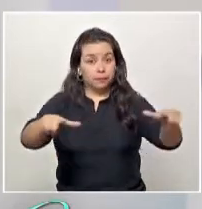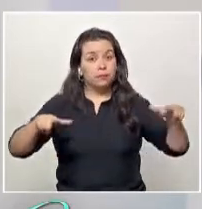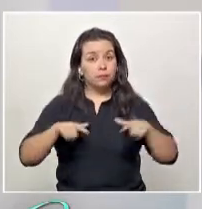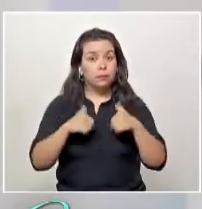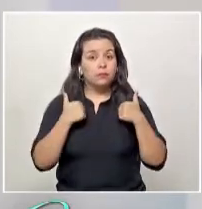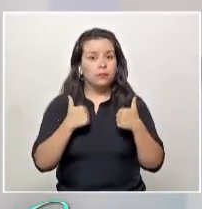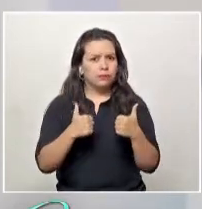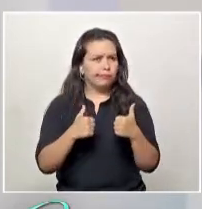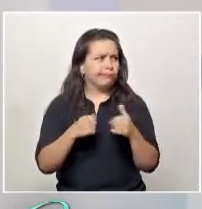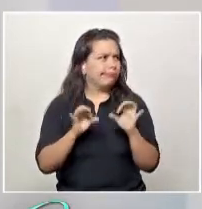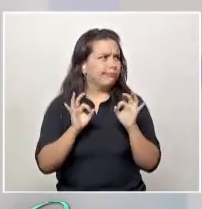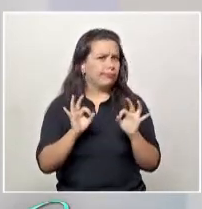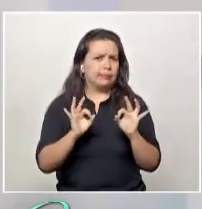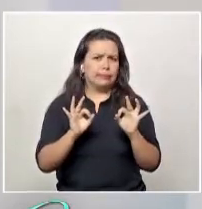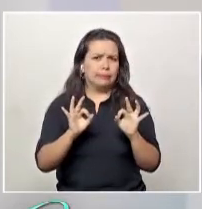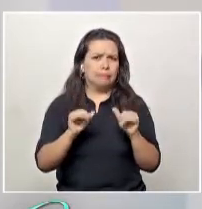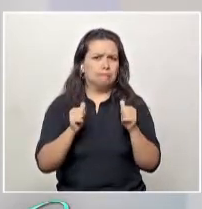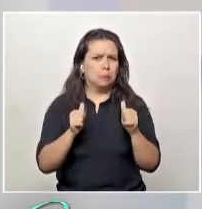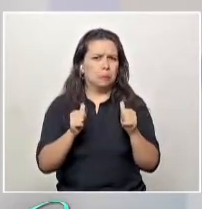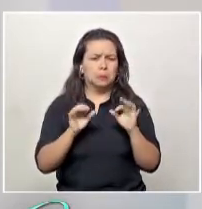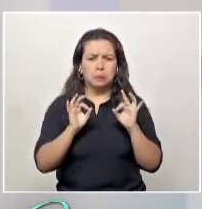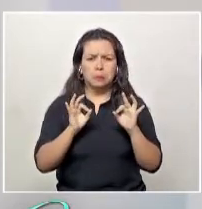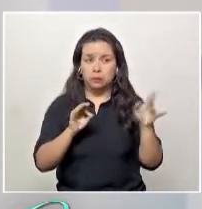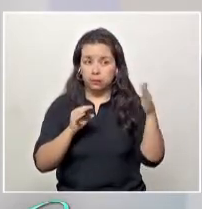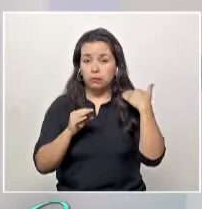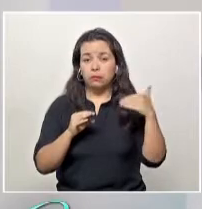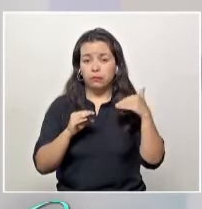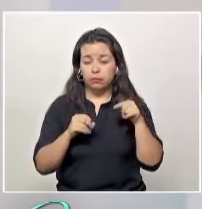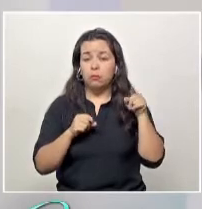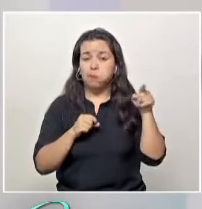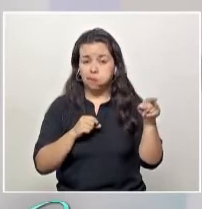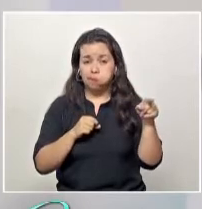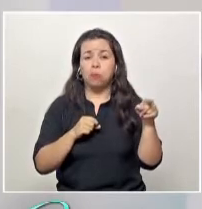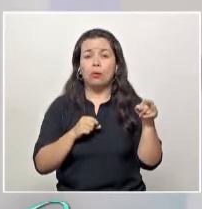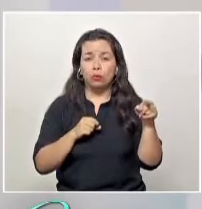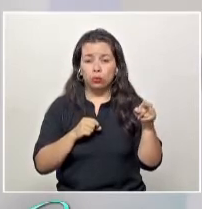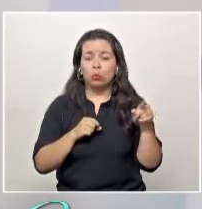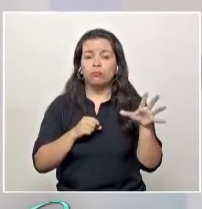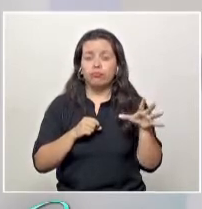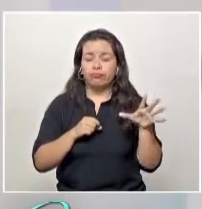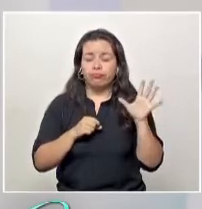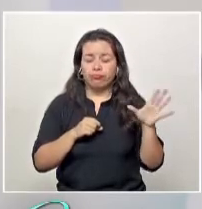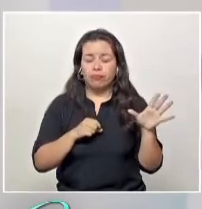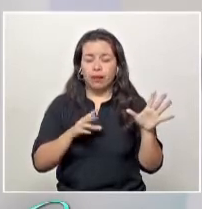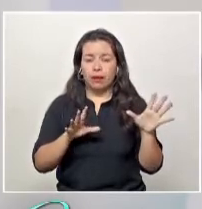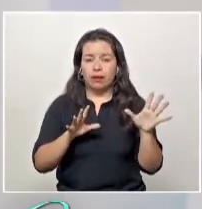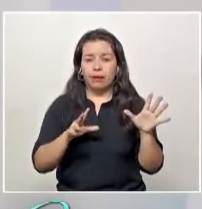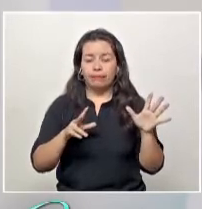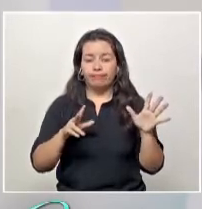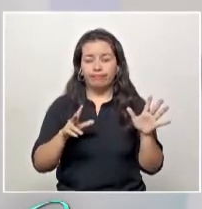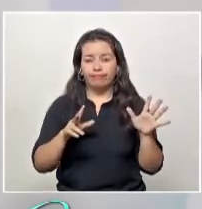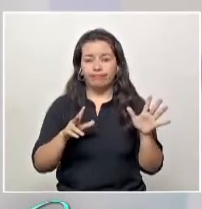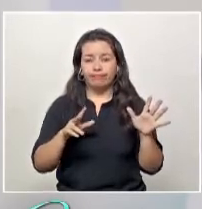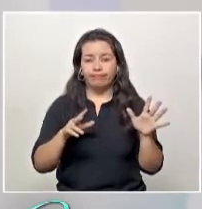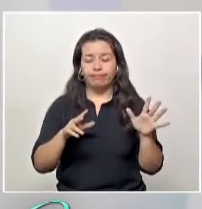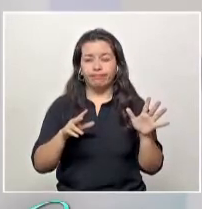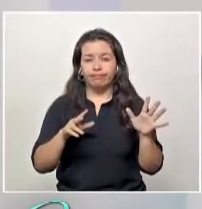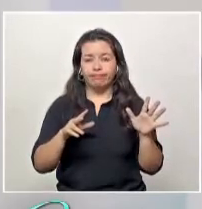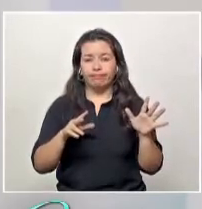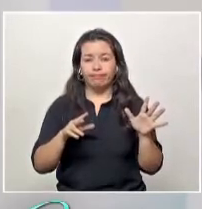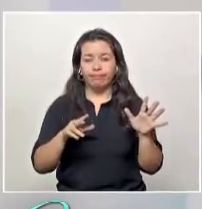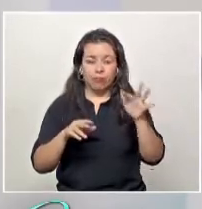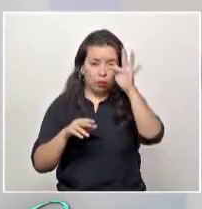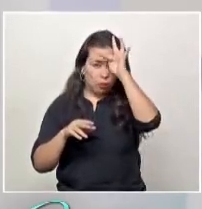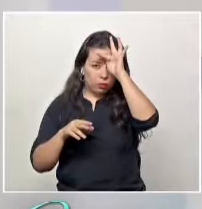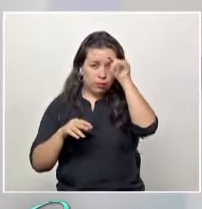hiperbárica excelente, allí también en Armenia, en la clínica Guadalupe, en Manizales y en Dos Quebradas, lo hacemos